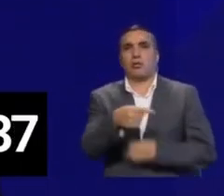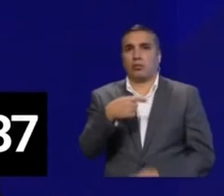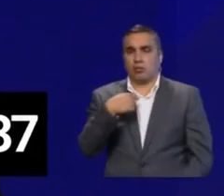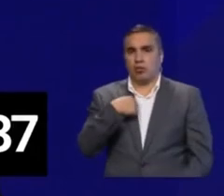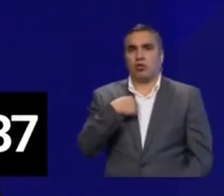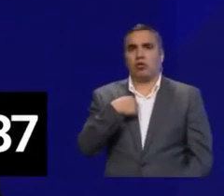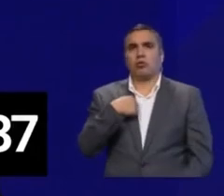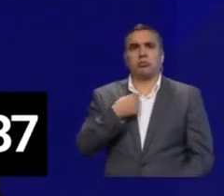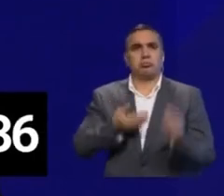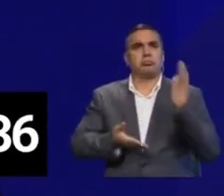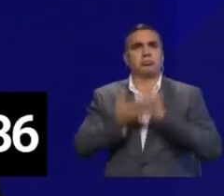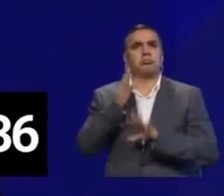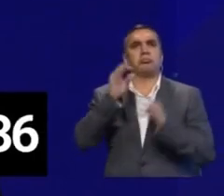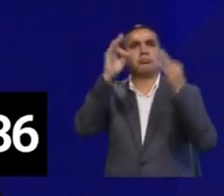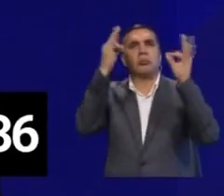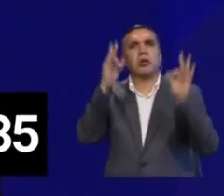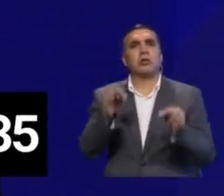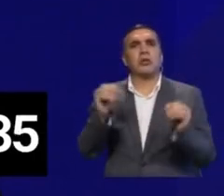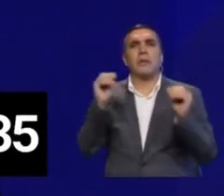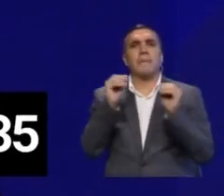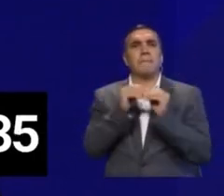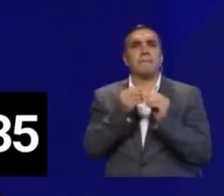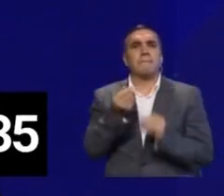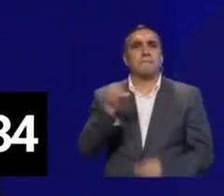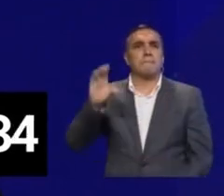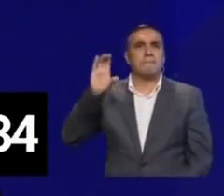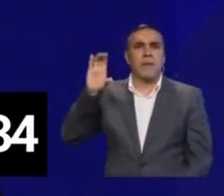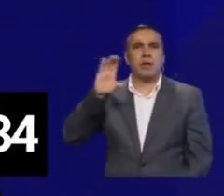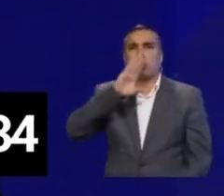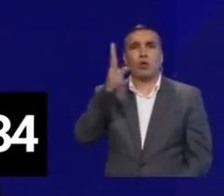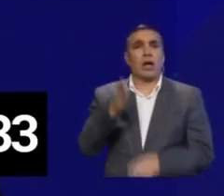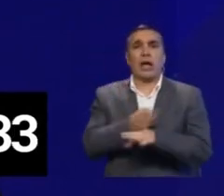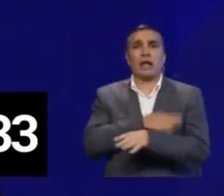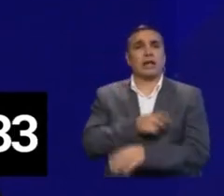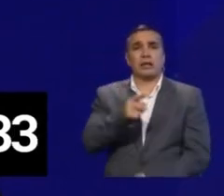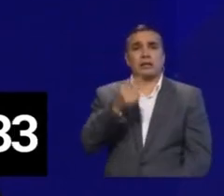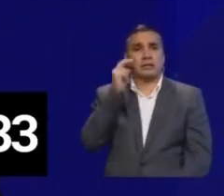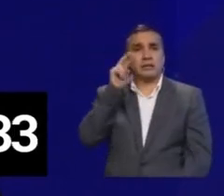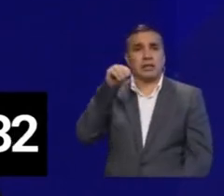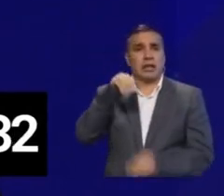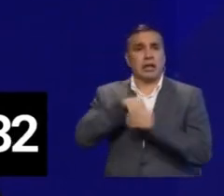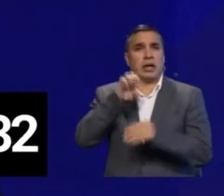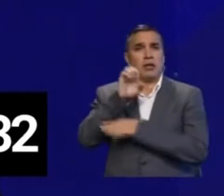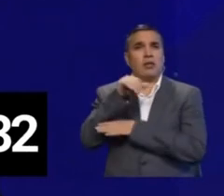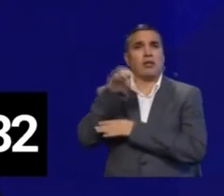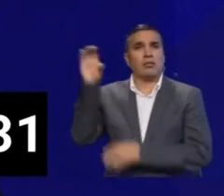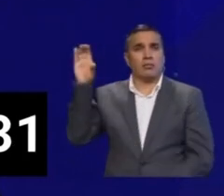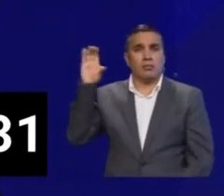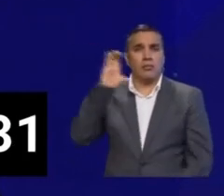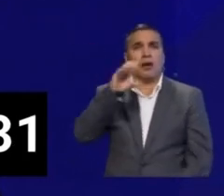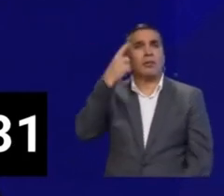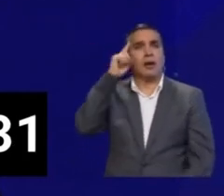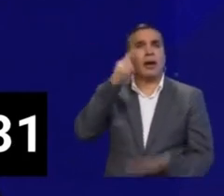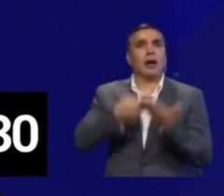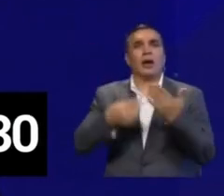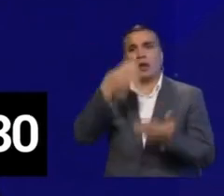a destinar los presupuestos más grandes jamás vistos en Ecuador para educación y